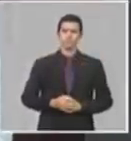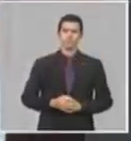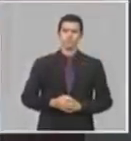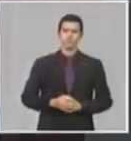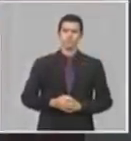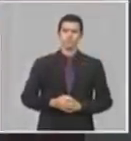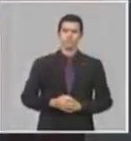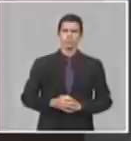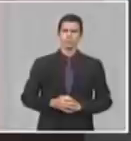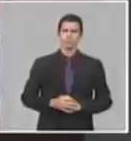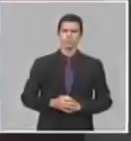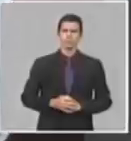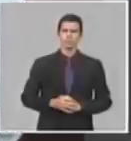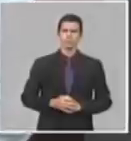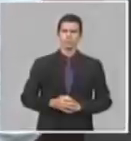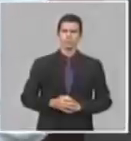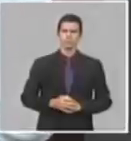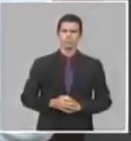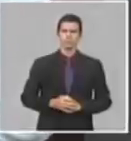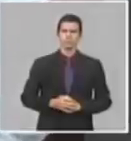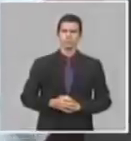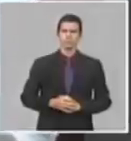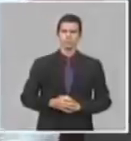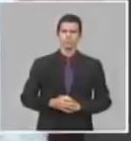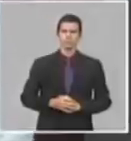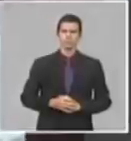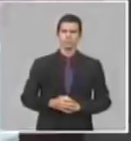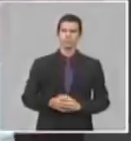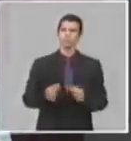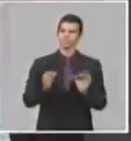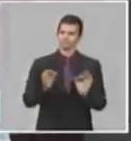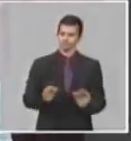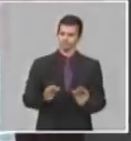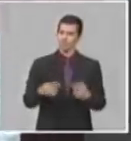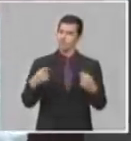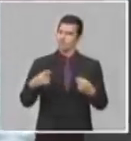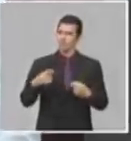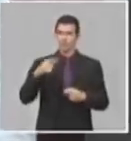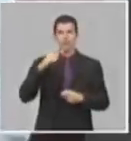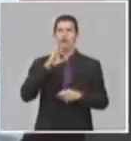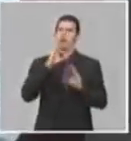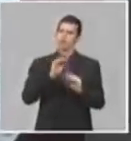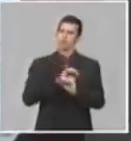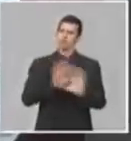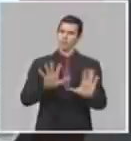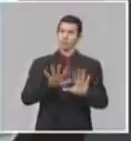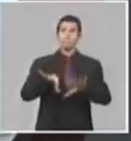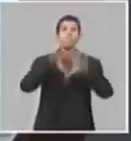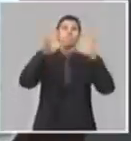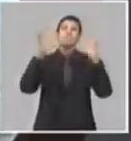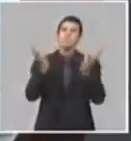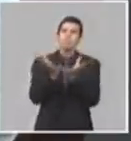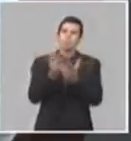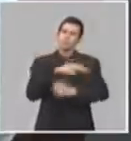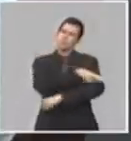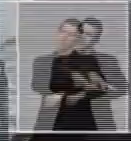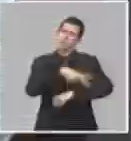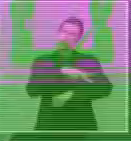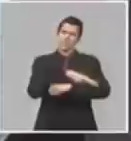que a nivel global estamos asistiendo a la confluencia de una profunda crisis como consecuencia del impacto de la